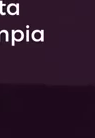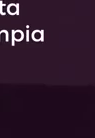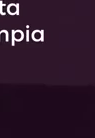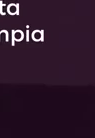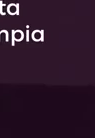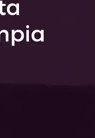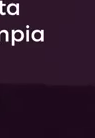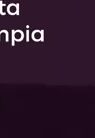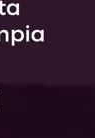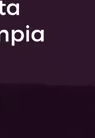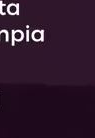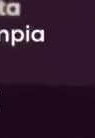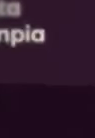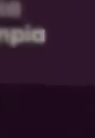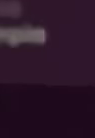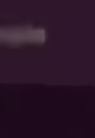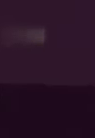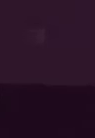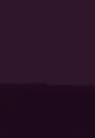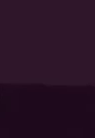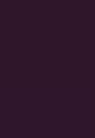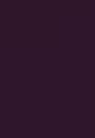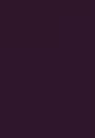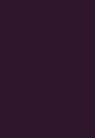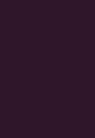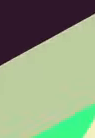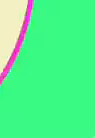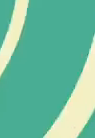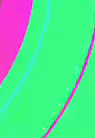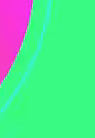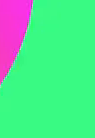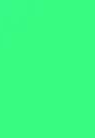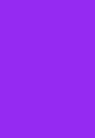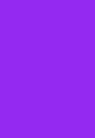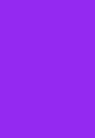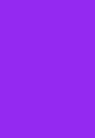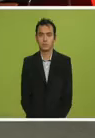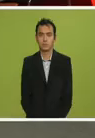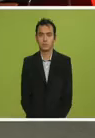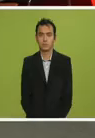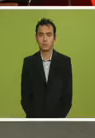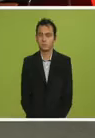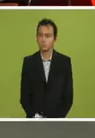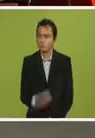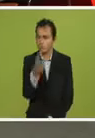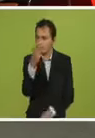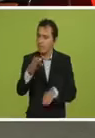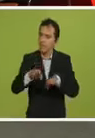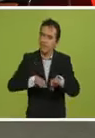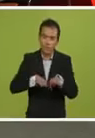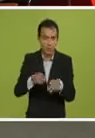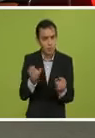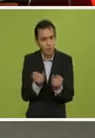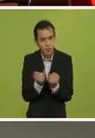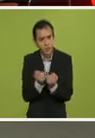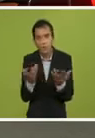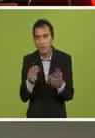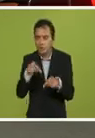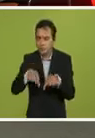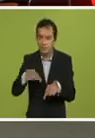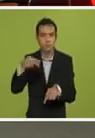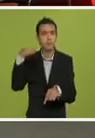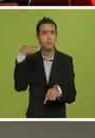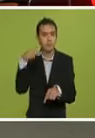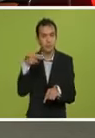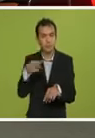comercialice contenido íntimo sin el consentimiento de las personas. Y este es el trabajo que también se está haciendo aquí en Veracruz, hoy es